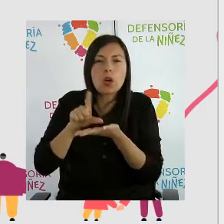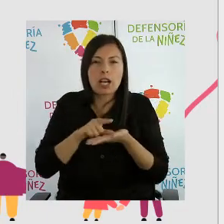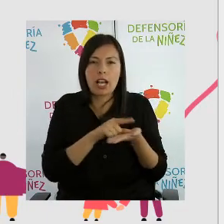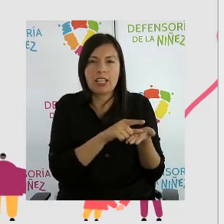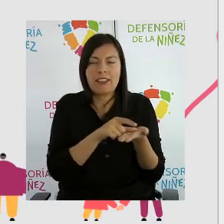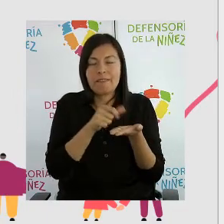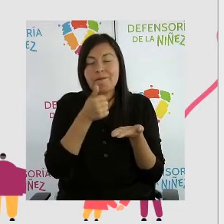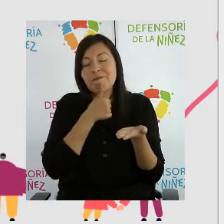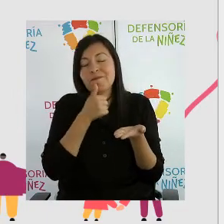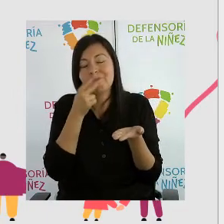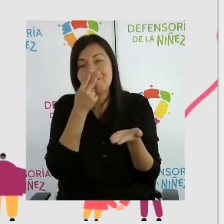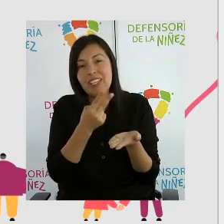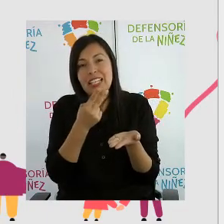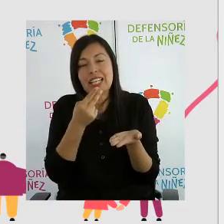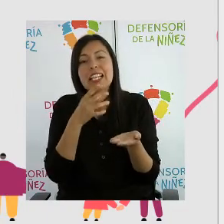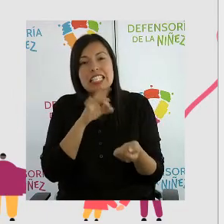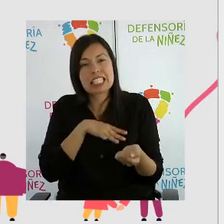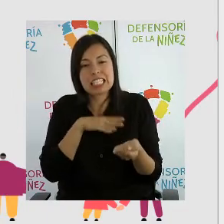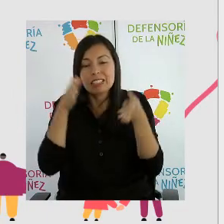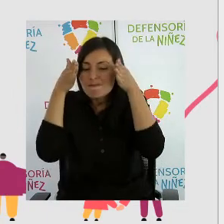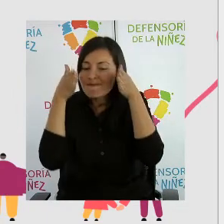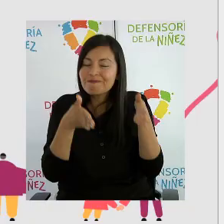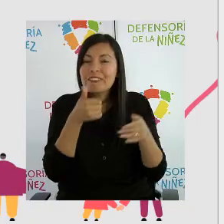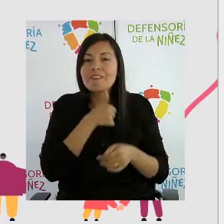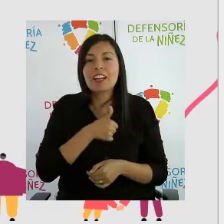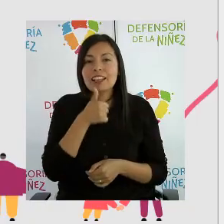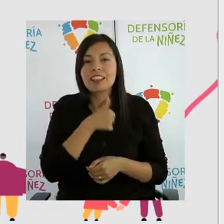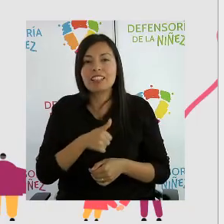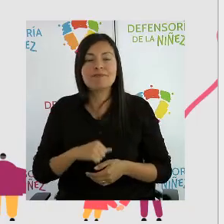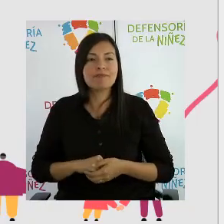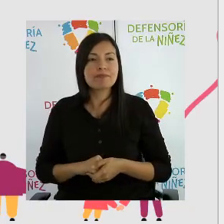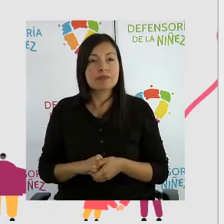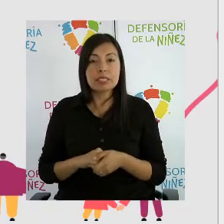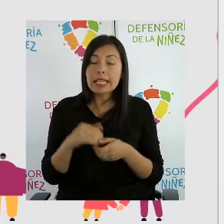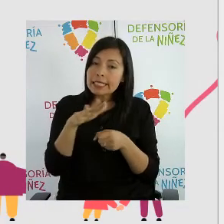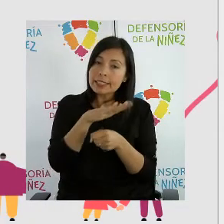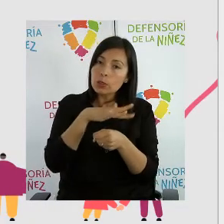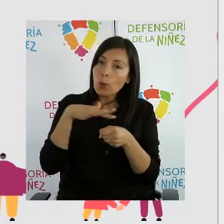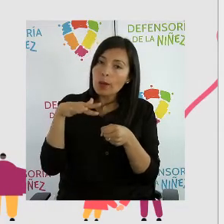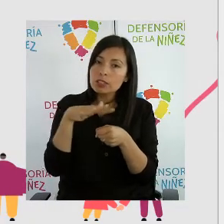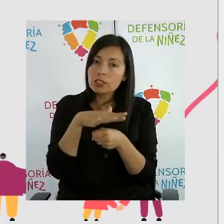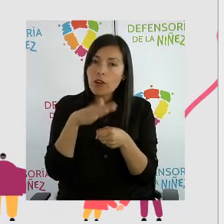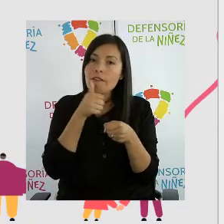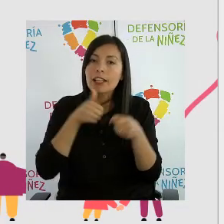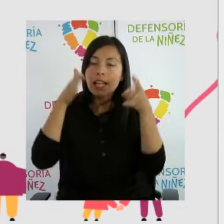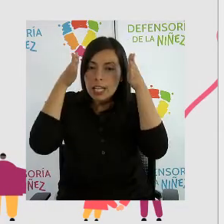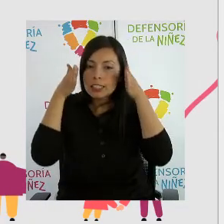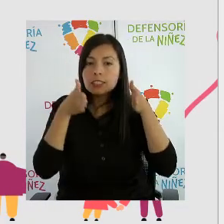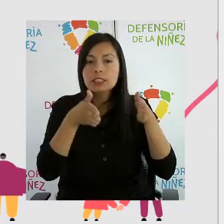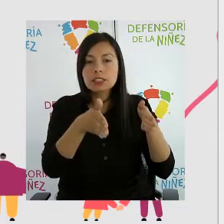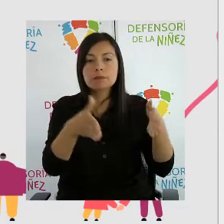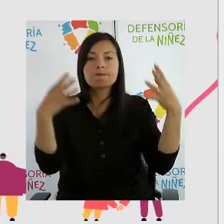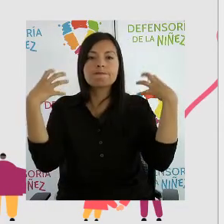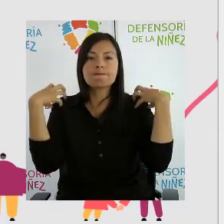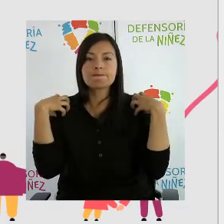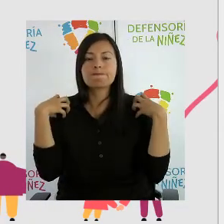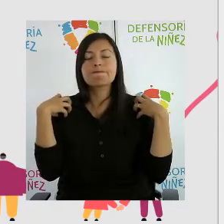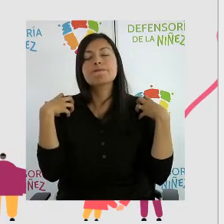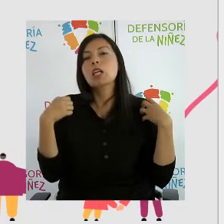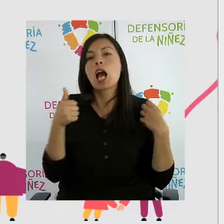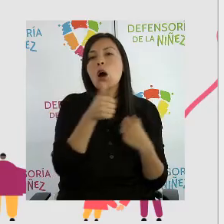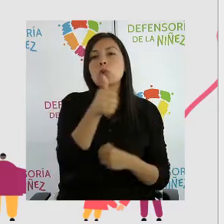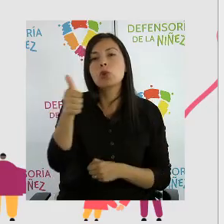abordadas. La situación absolutamente mal manejada y desatendida en términos de la responsabilidad de las autoridades